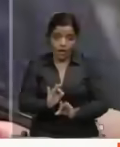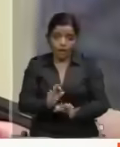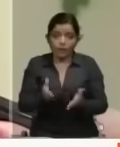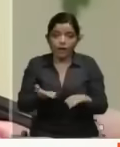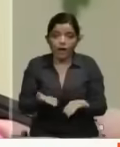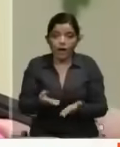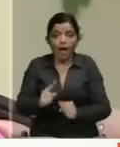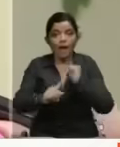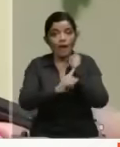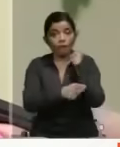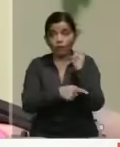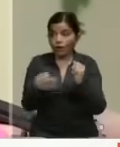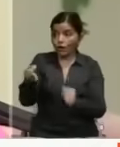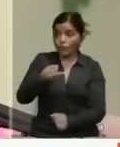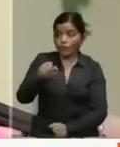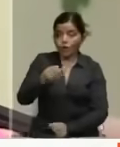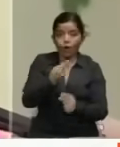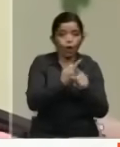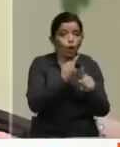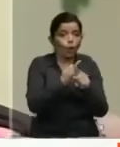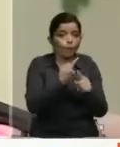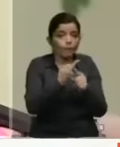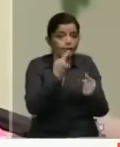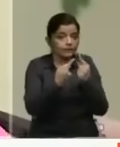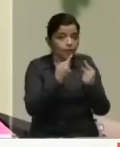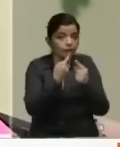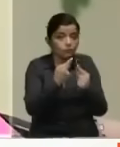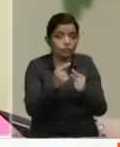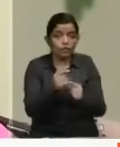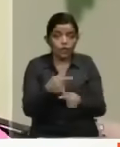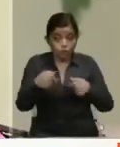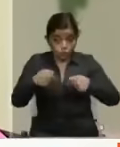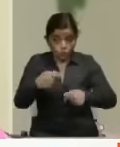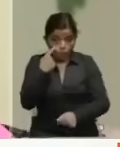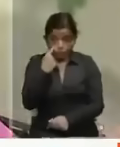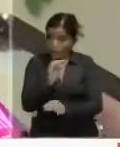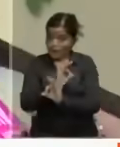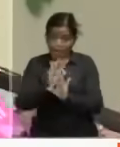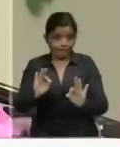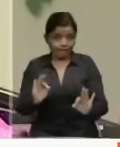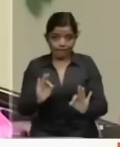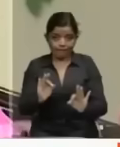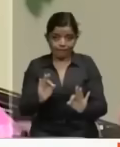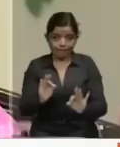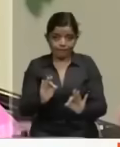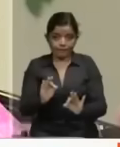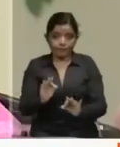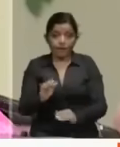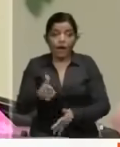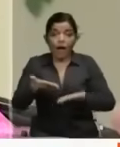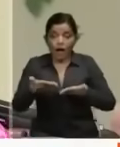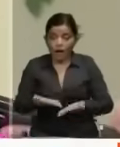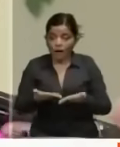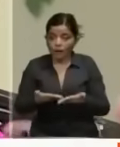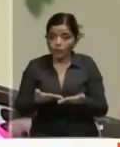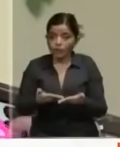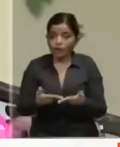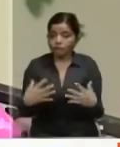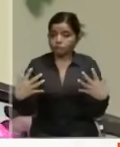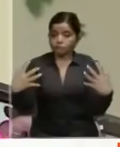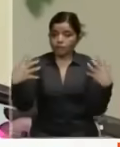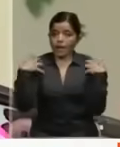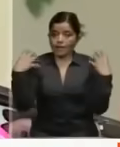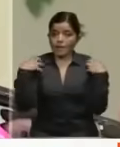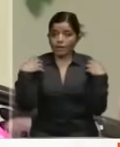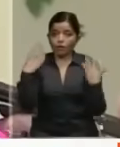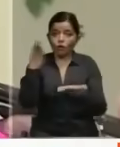que el abogado comente conversaciones que se pudieran haber tenido, ¿no? Pero yo no tengo ningún conocimiento de esa comunicación. Mientras él mantenga el cargo, él tiene una